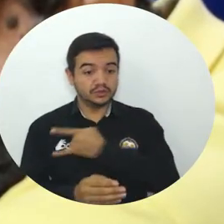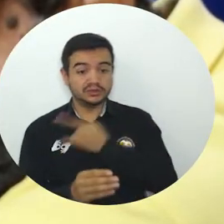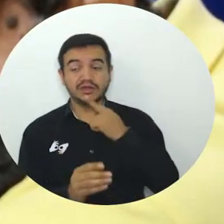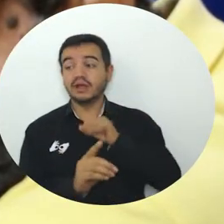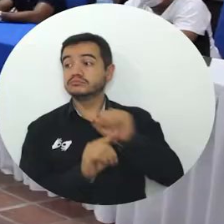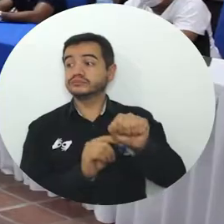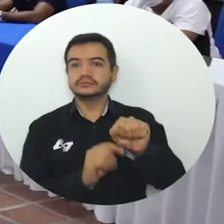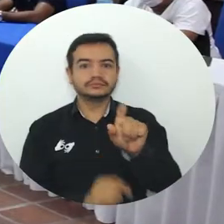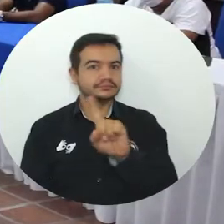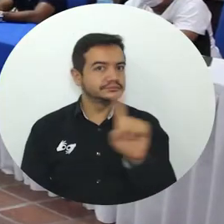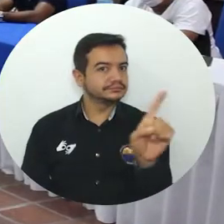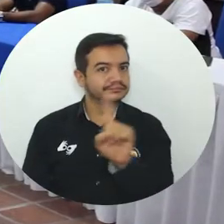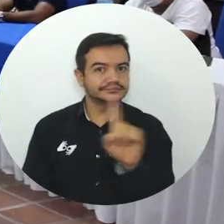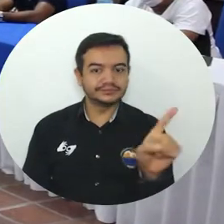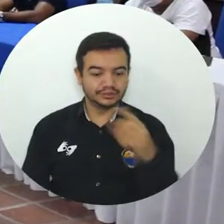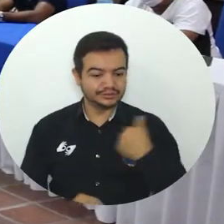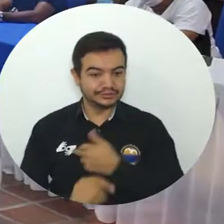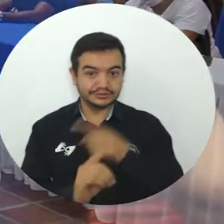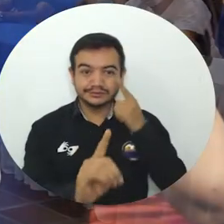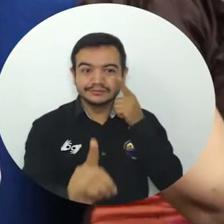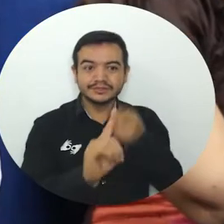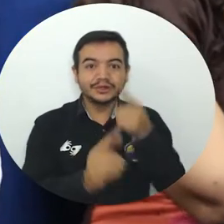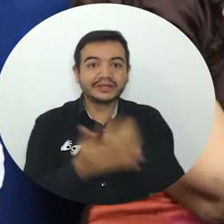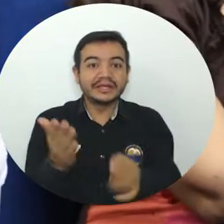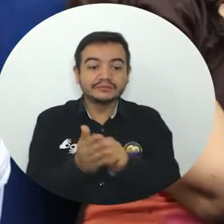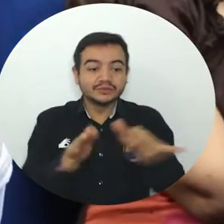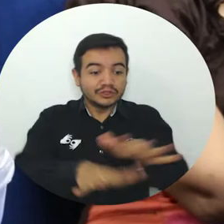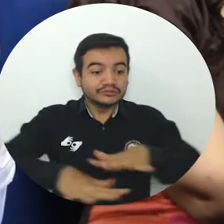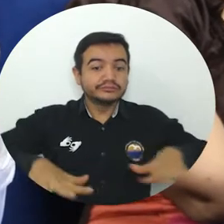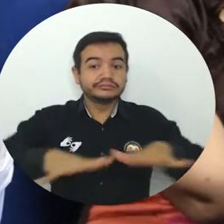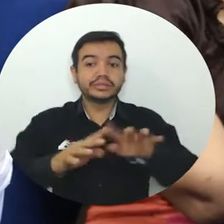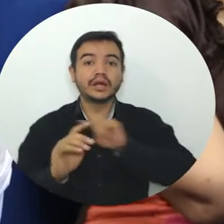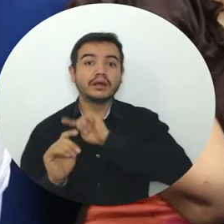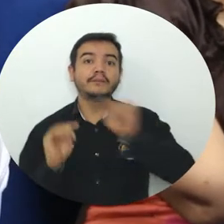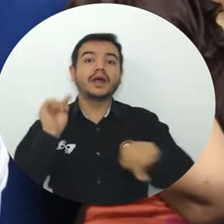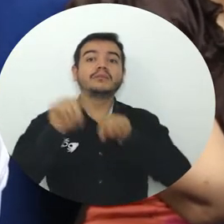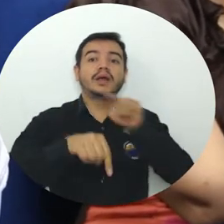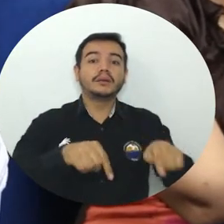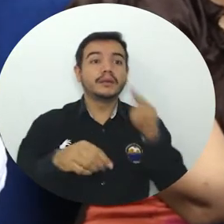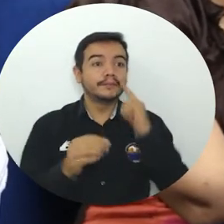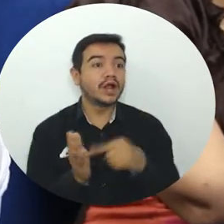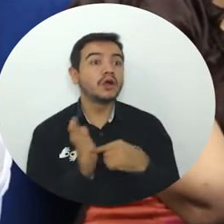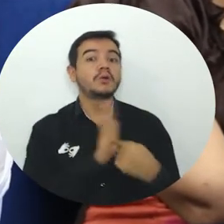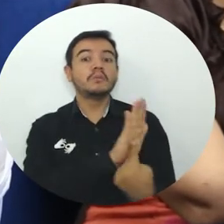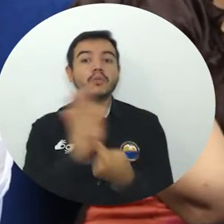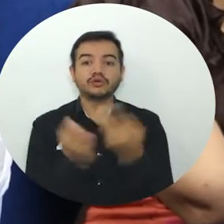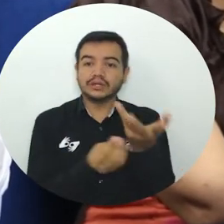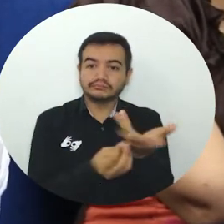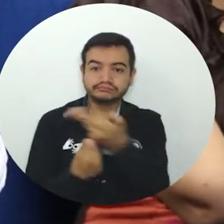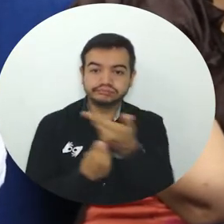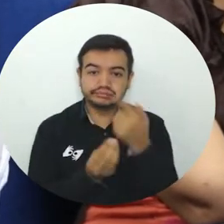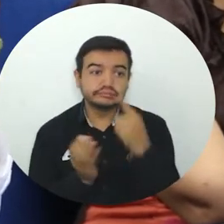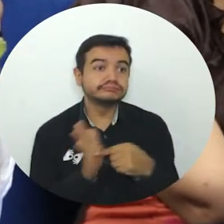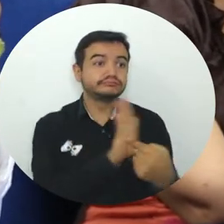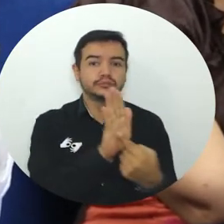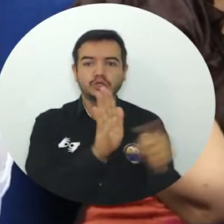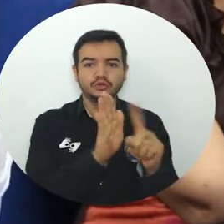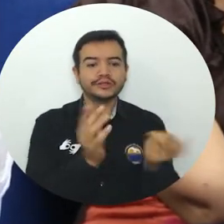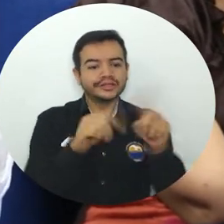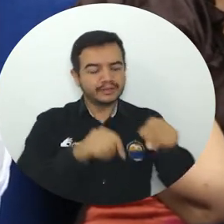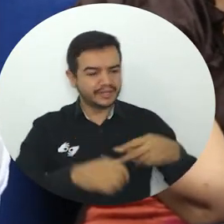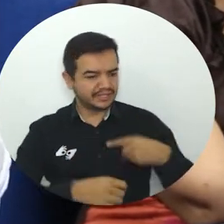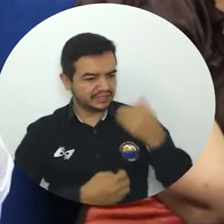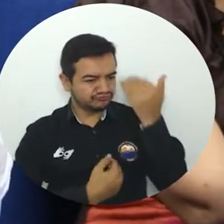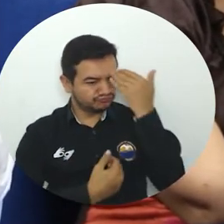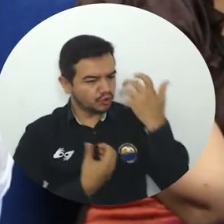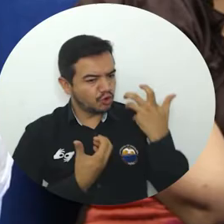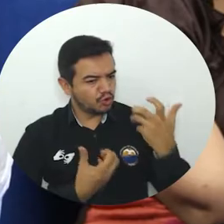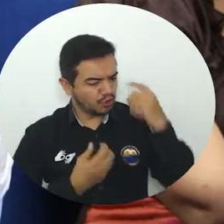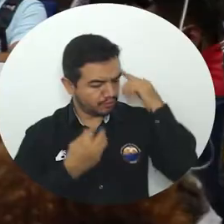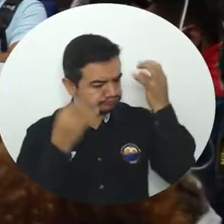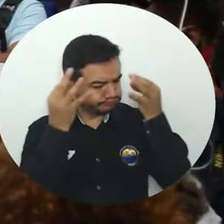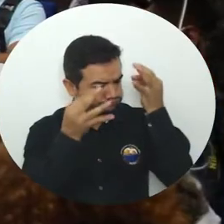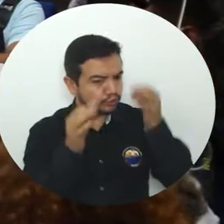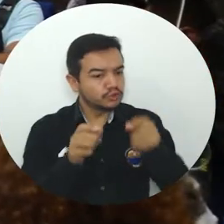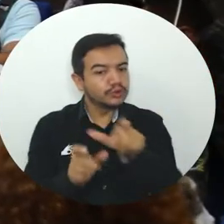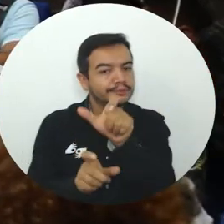de